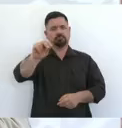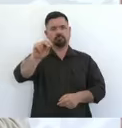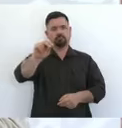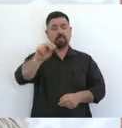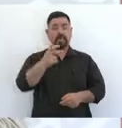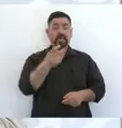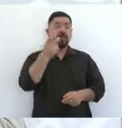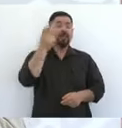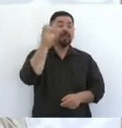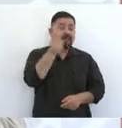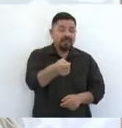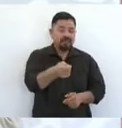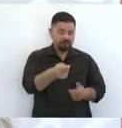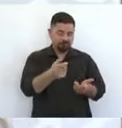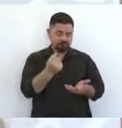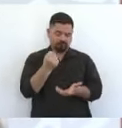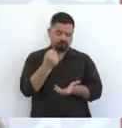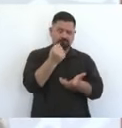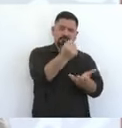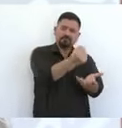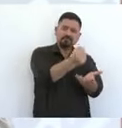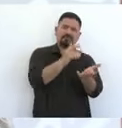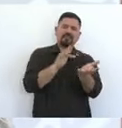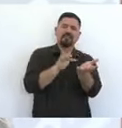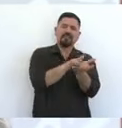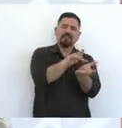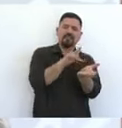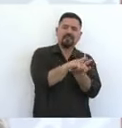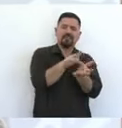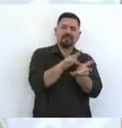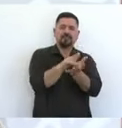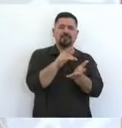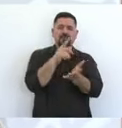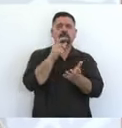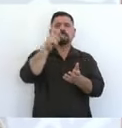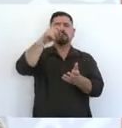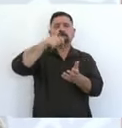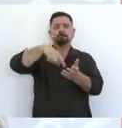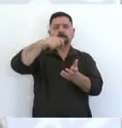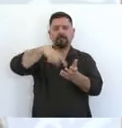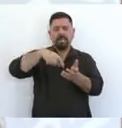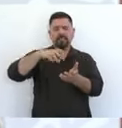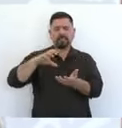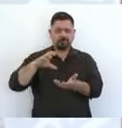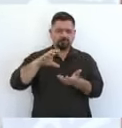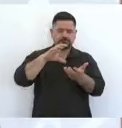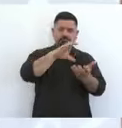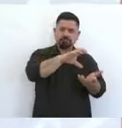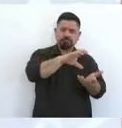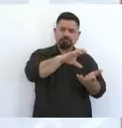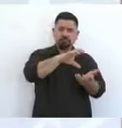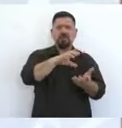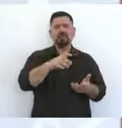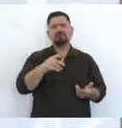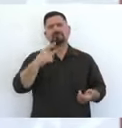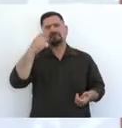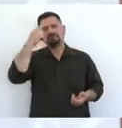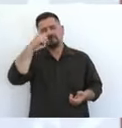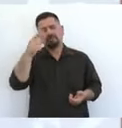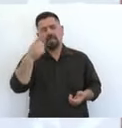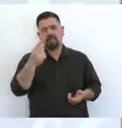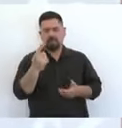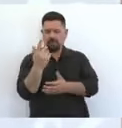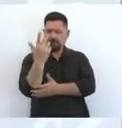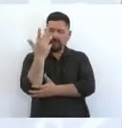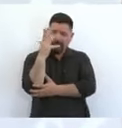es apoyarle con la planta. Puede ser para